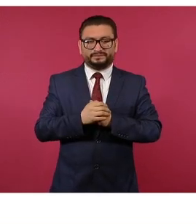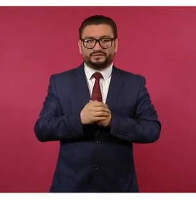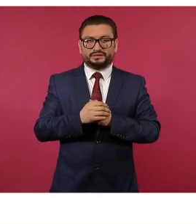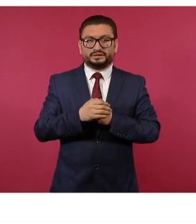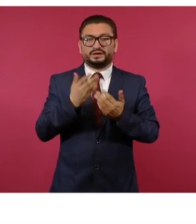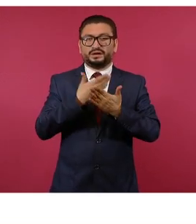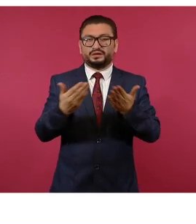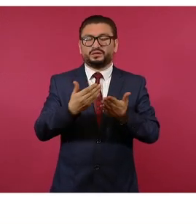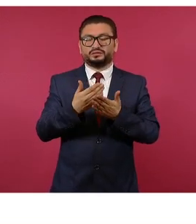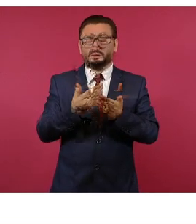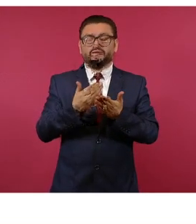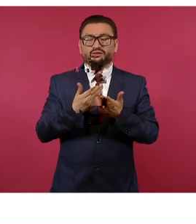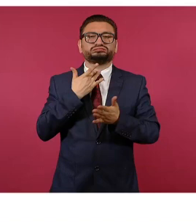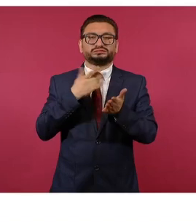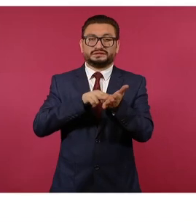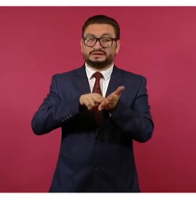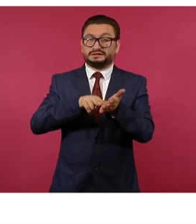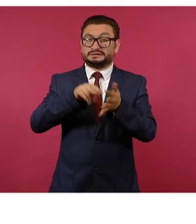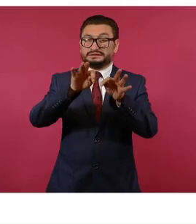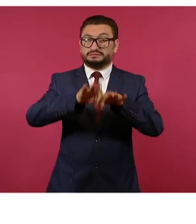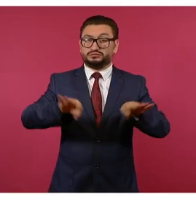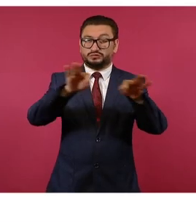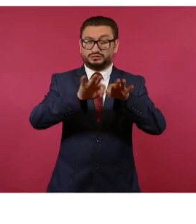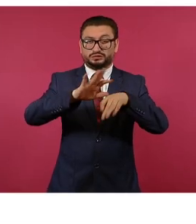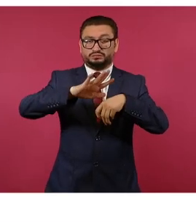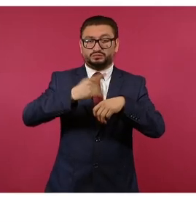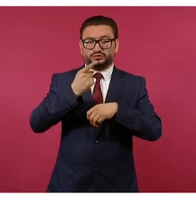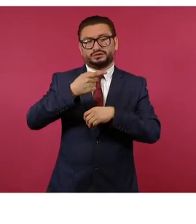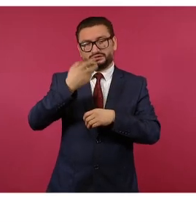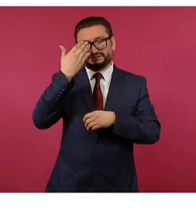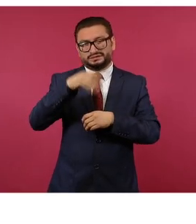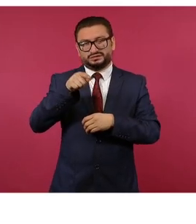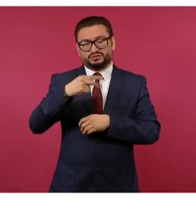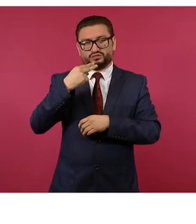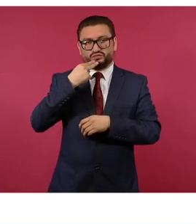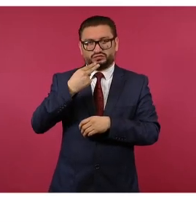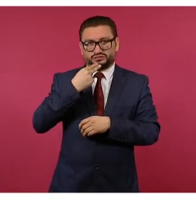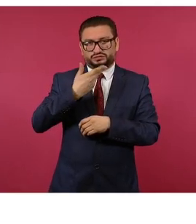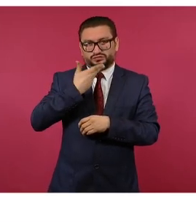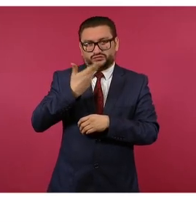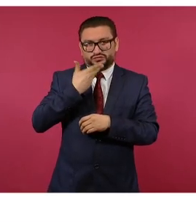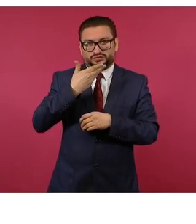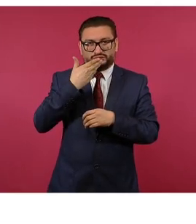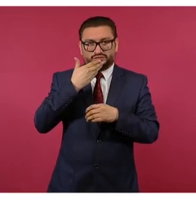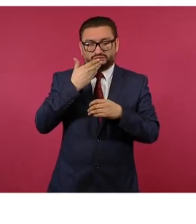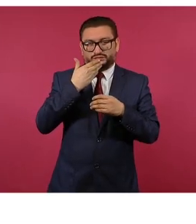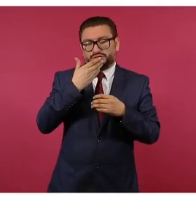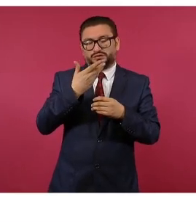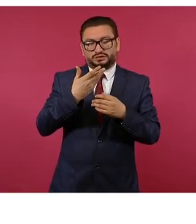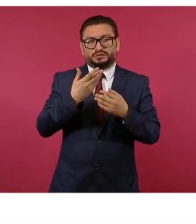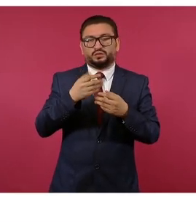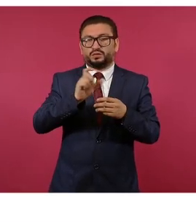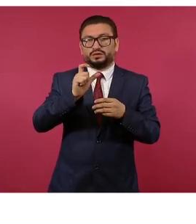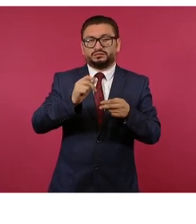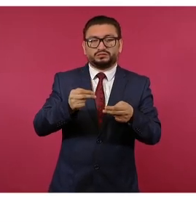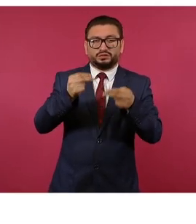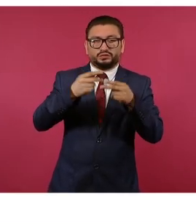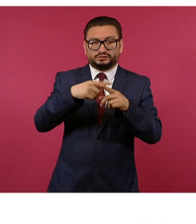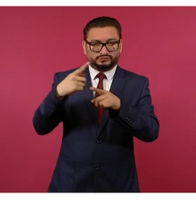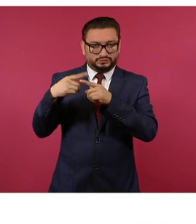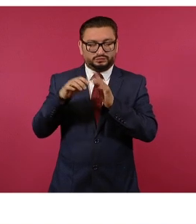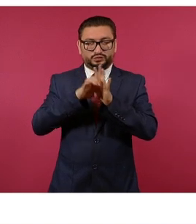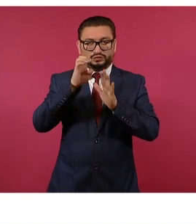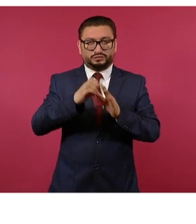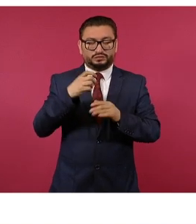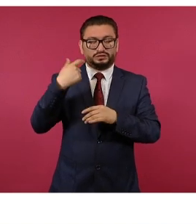del diésel, un combustible muy importante, como sabemos, por la incidencia que tiene en otros mercados, encontramos en Cancún,